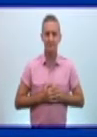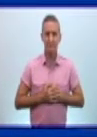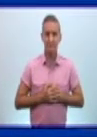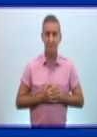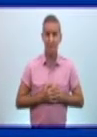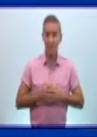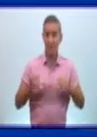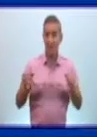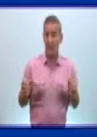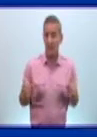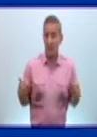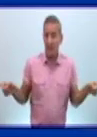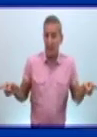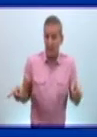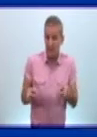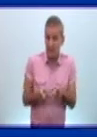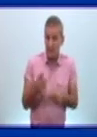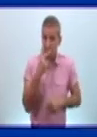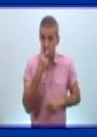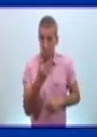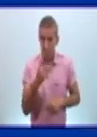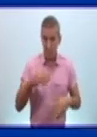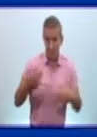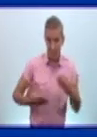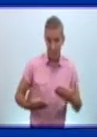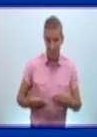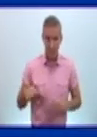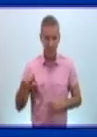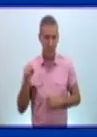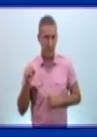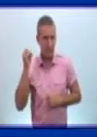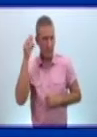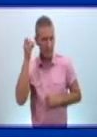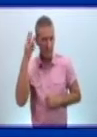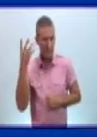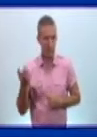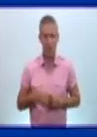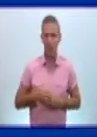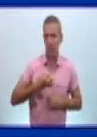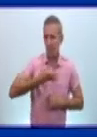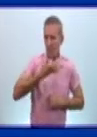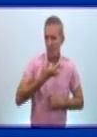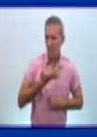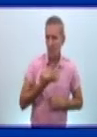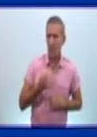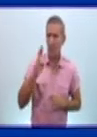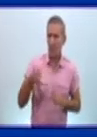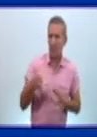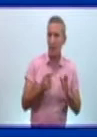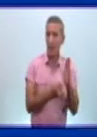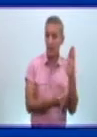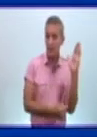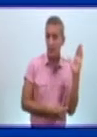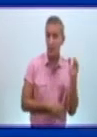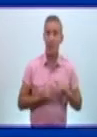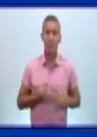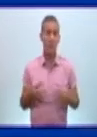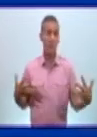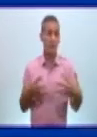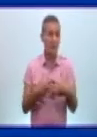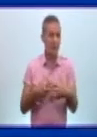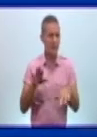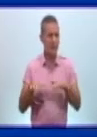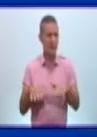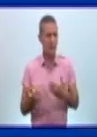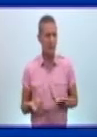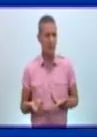Resumiendo entonces lo observado en esta actividad experimental, ya habíamos comentado que las propiedades de las mezclas dependen de